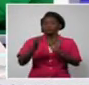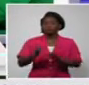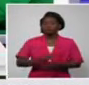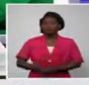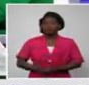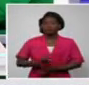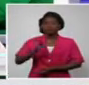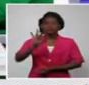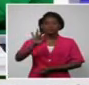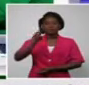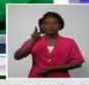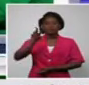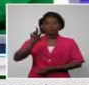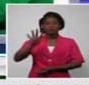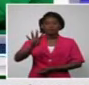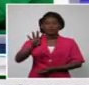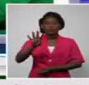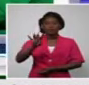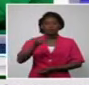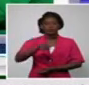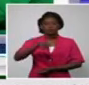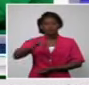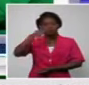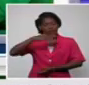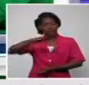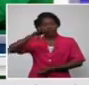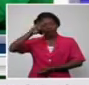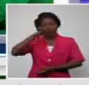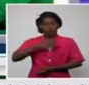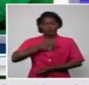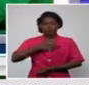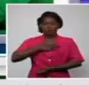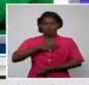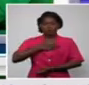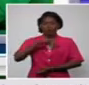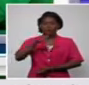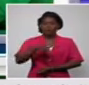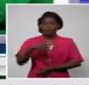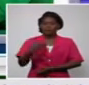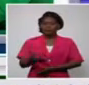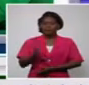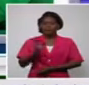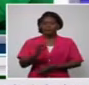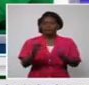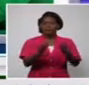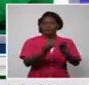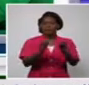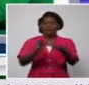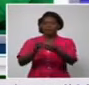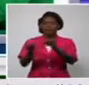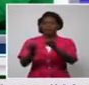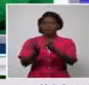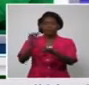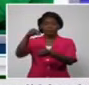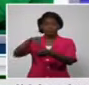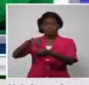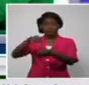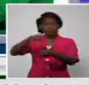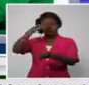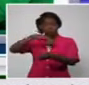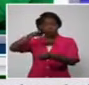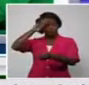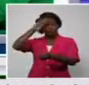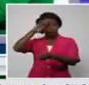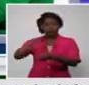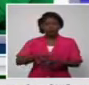824 autóctonos, propios de la transmisión en nuestro territorio, y